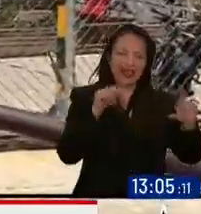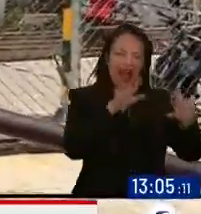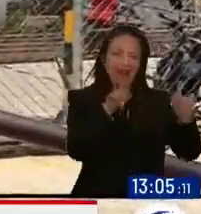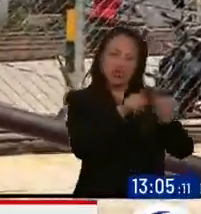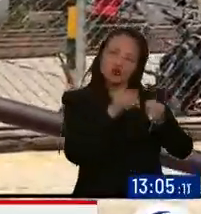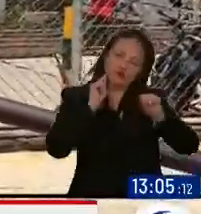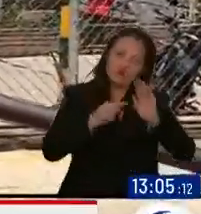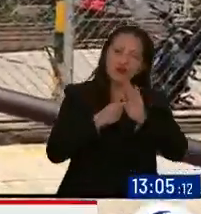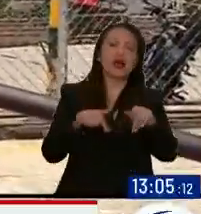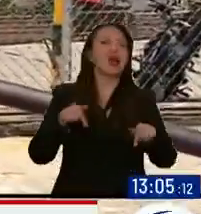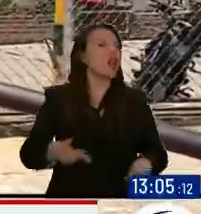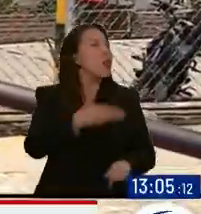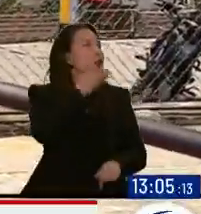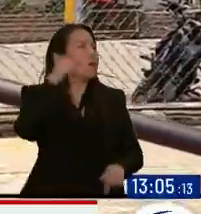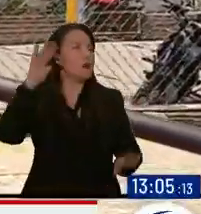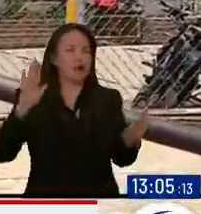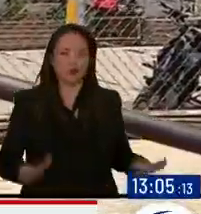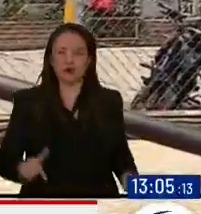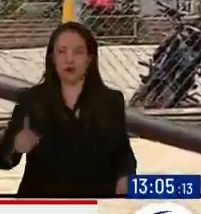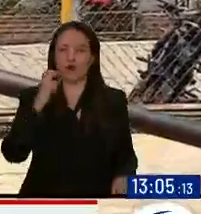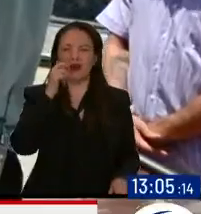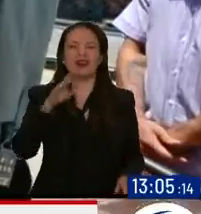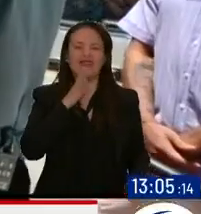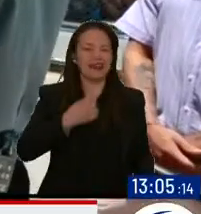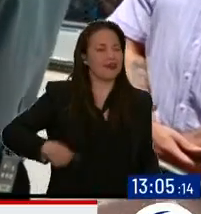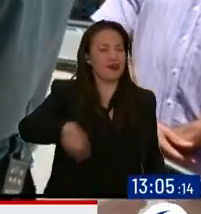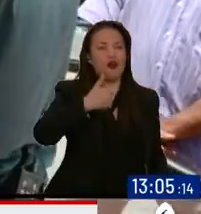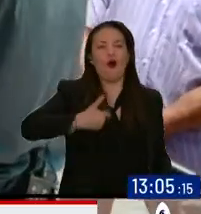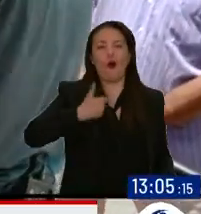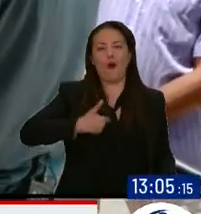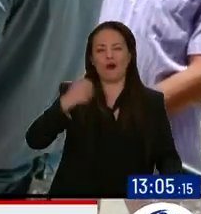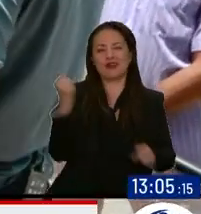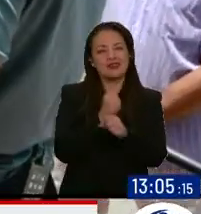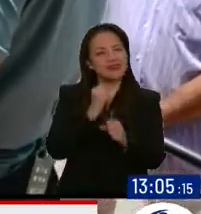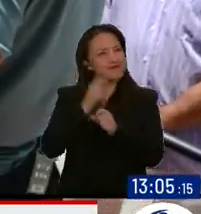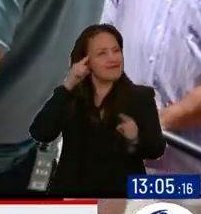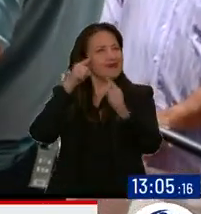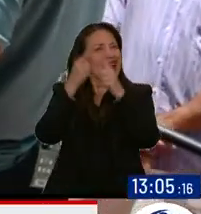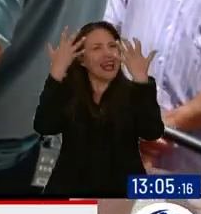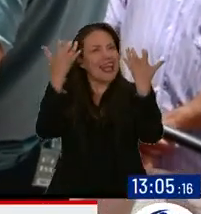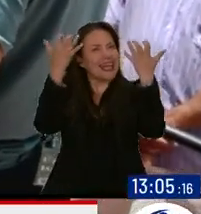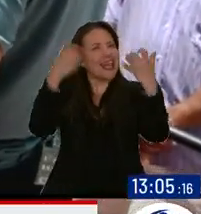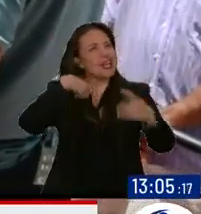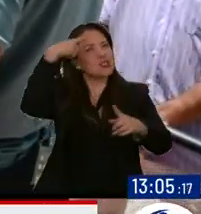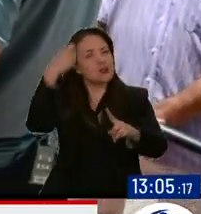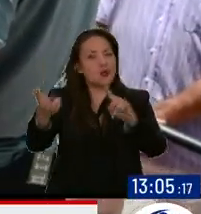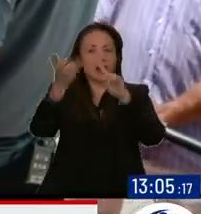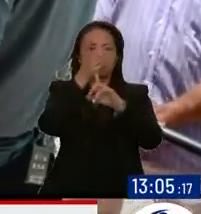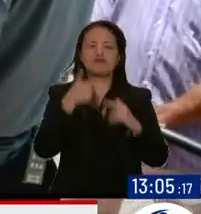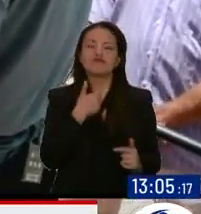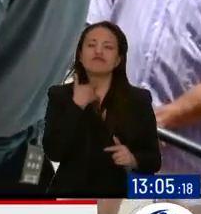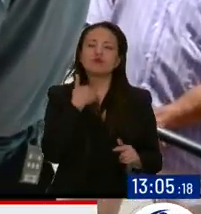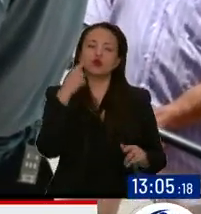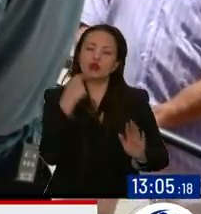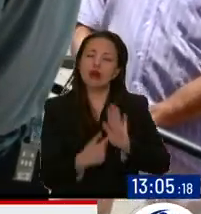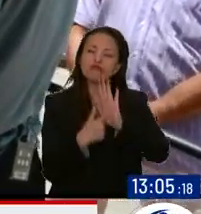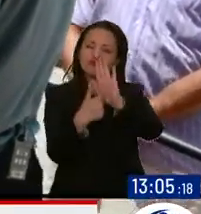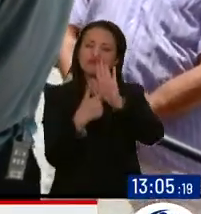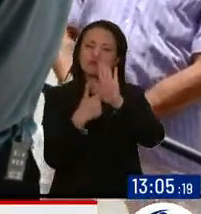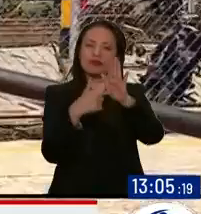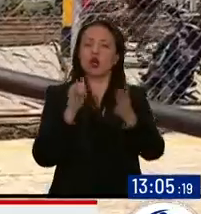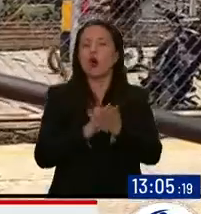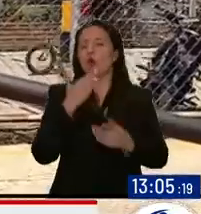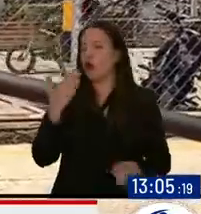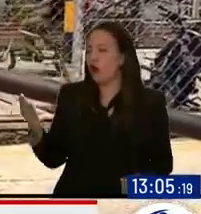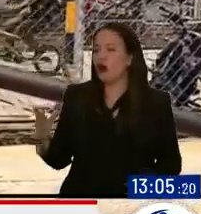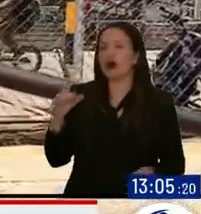Lo mejor de Pereira definitivamente, somos los jóvenes que trabajamos por nuestros sueños y a mí me encanta visibilizar los procesos de todos como Danilo,